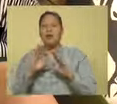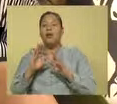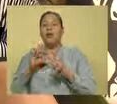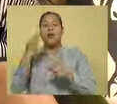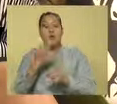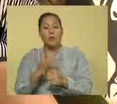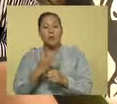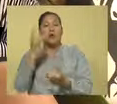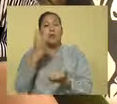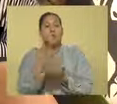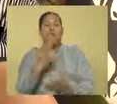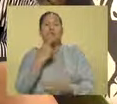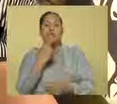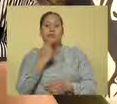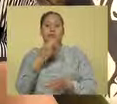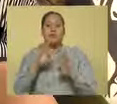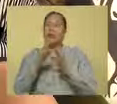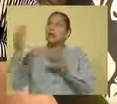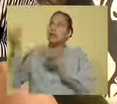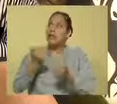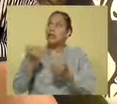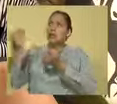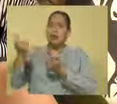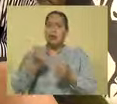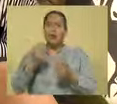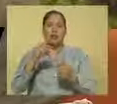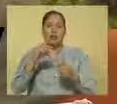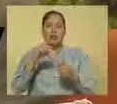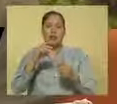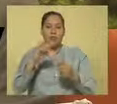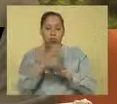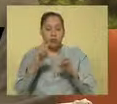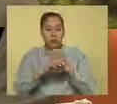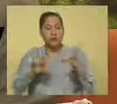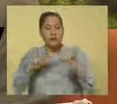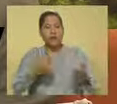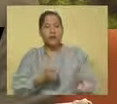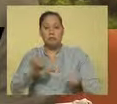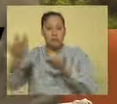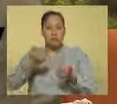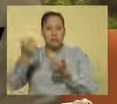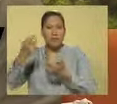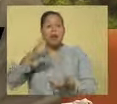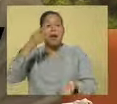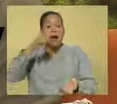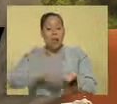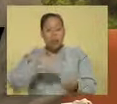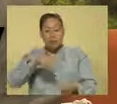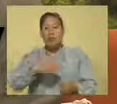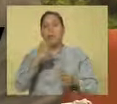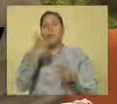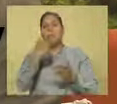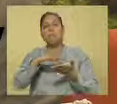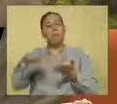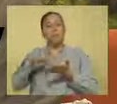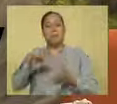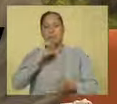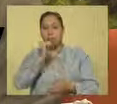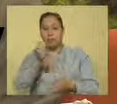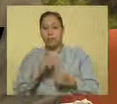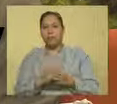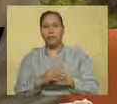está funcionando bien son nuestras exportaciones de algunos productos, pero el mercado interno ha bajado mucho su consumo y